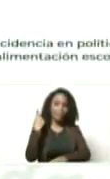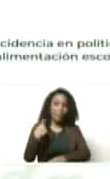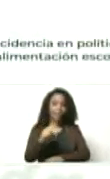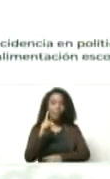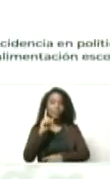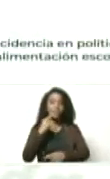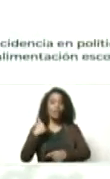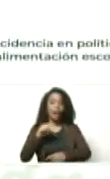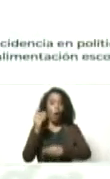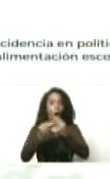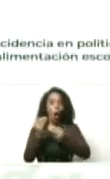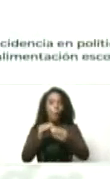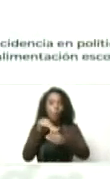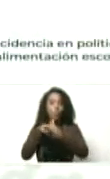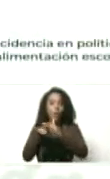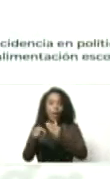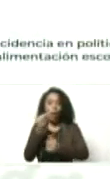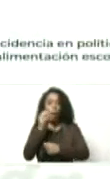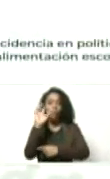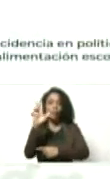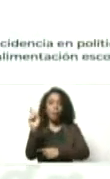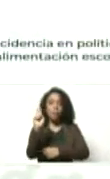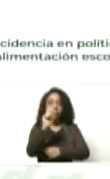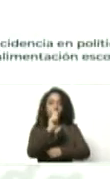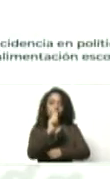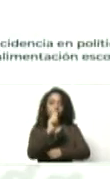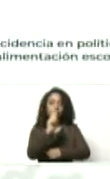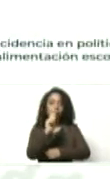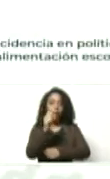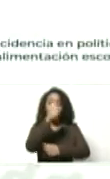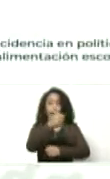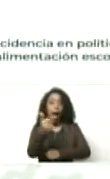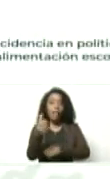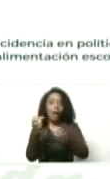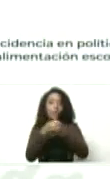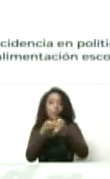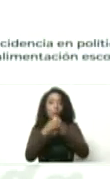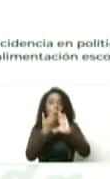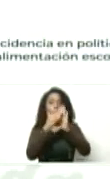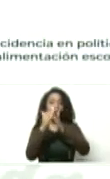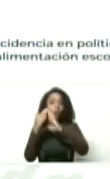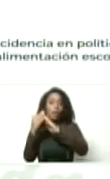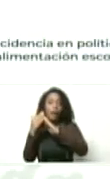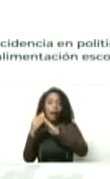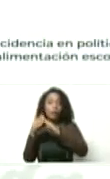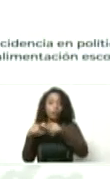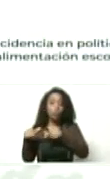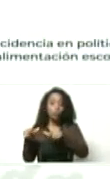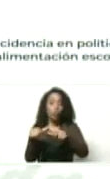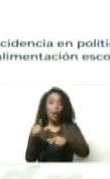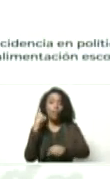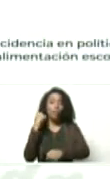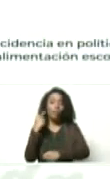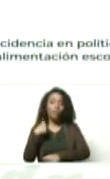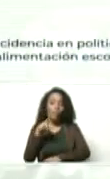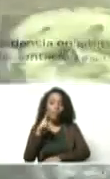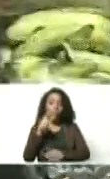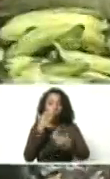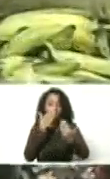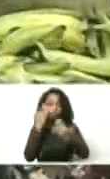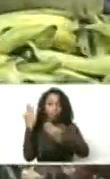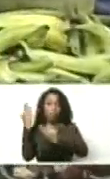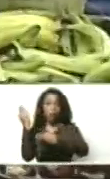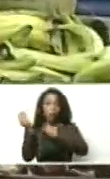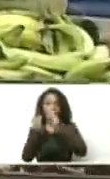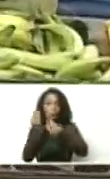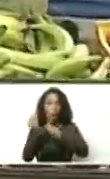para almacenar comida por lo menos 3 meses. Presidente, cada comuna en su espacio, que también usted lo va a ver aquí con los